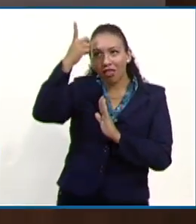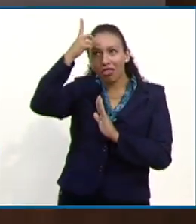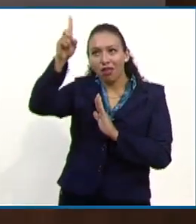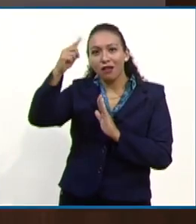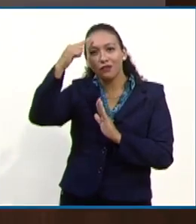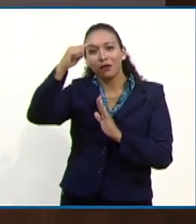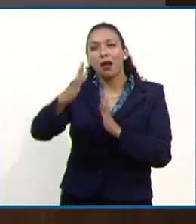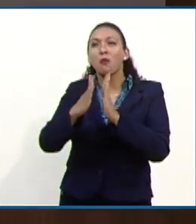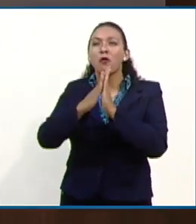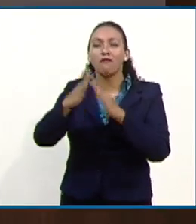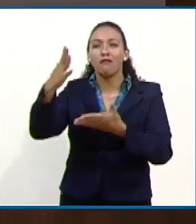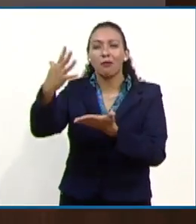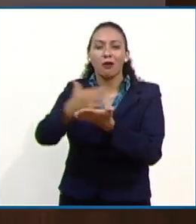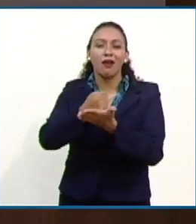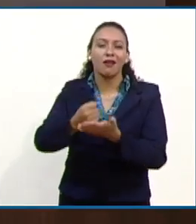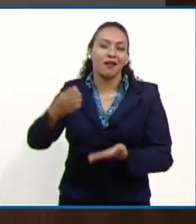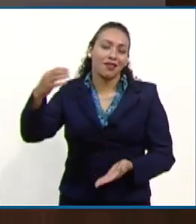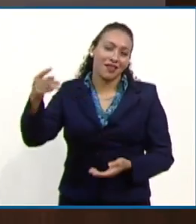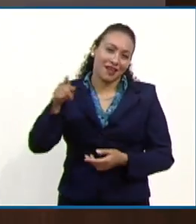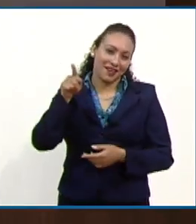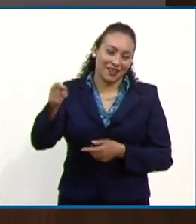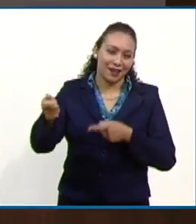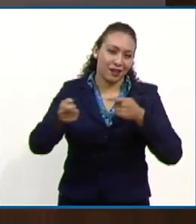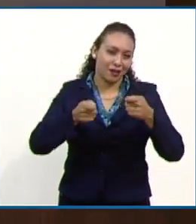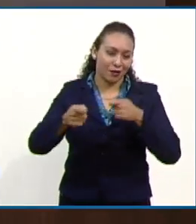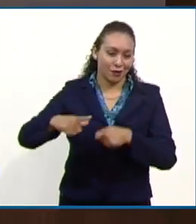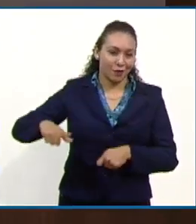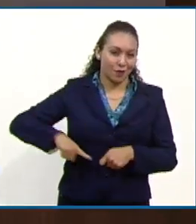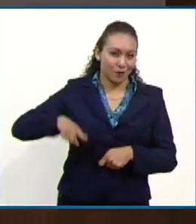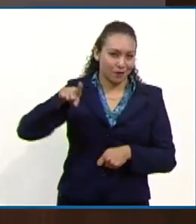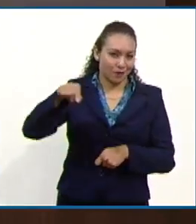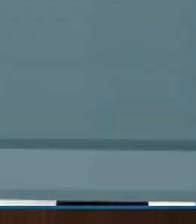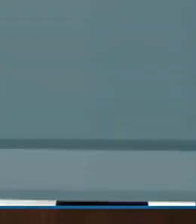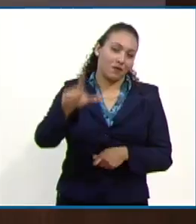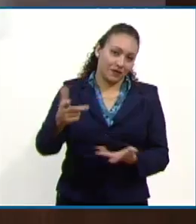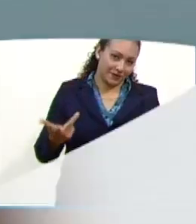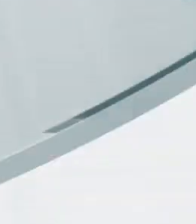para obtener el triunfo y poder gobernar de forma correcta.